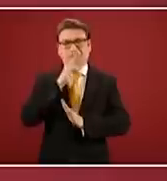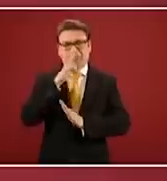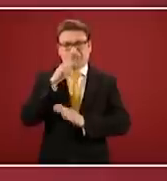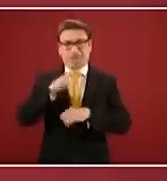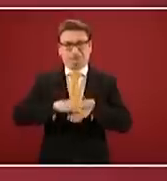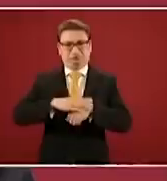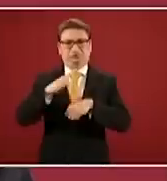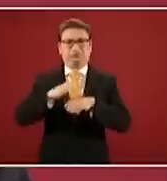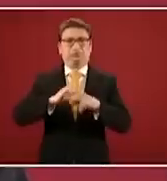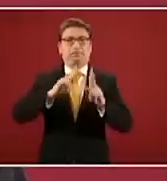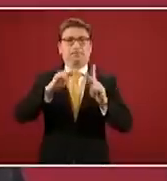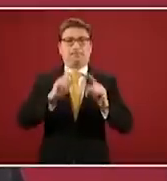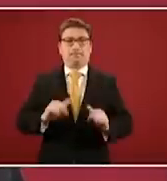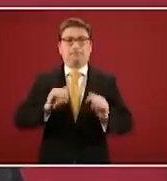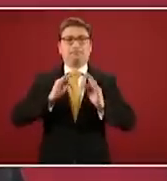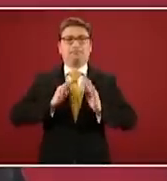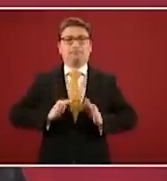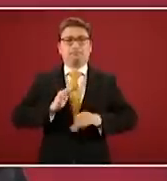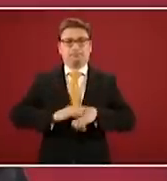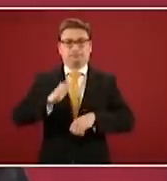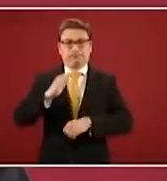más paz, más tranquilidad.